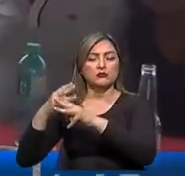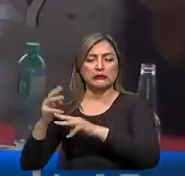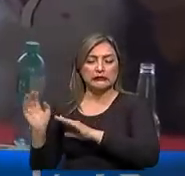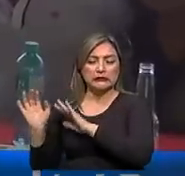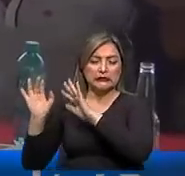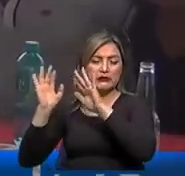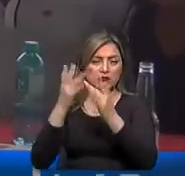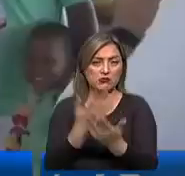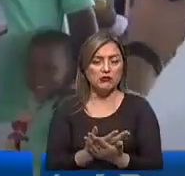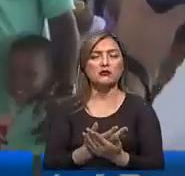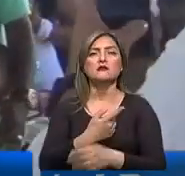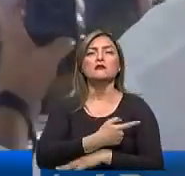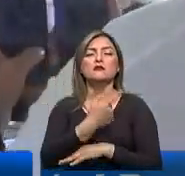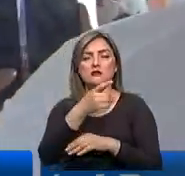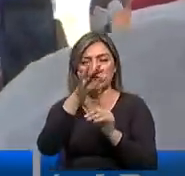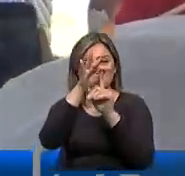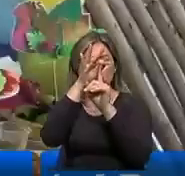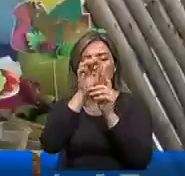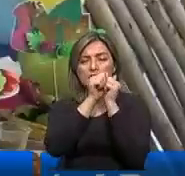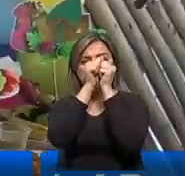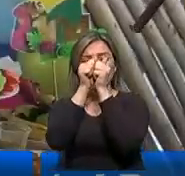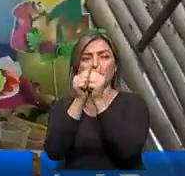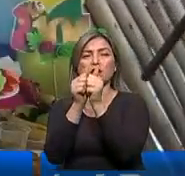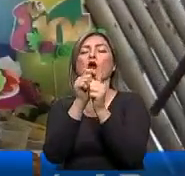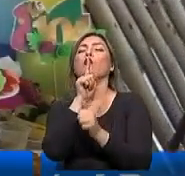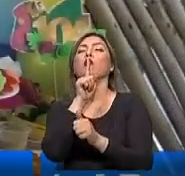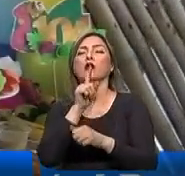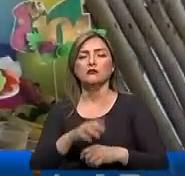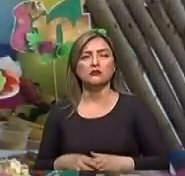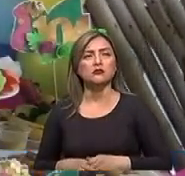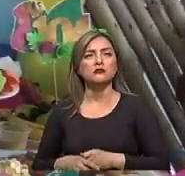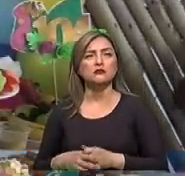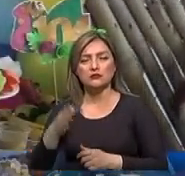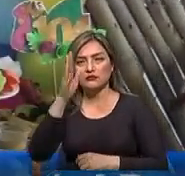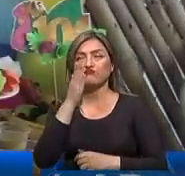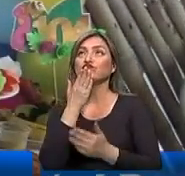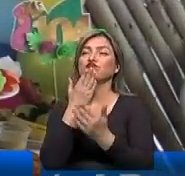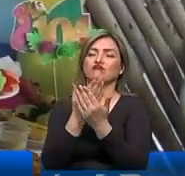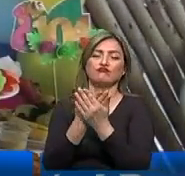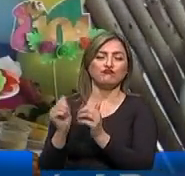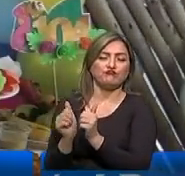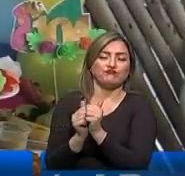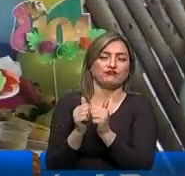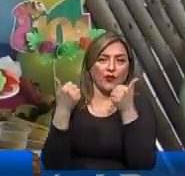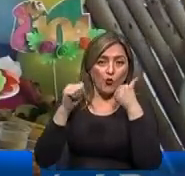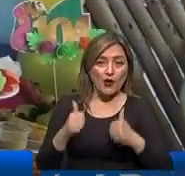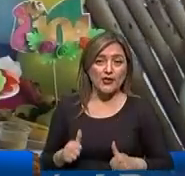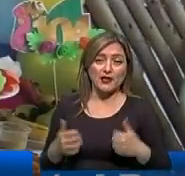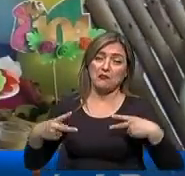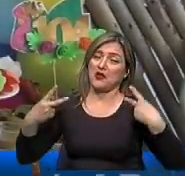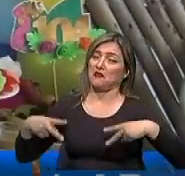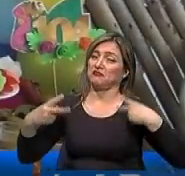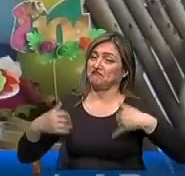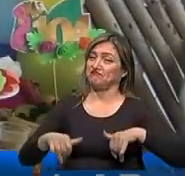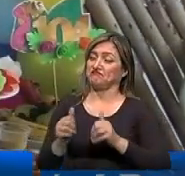a pasar este día especial con la cumpleañera. Gracias a Dios hemos tenido esa dicha de tener a nuestra abuelita